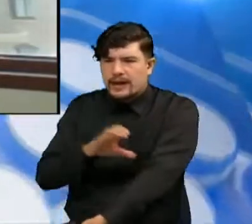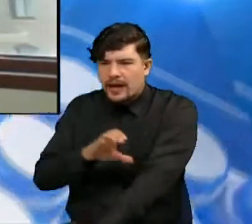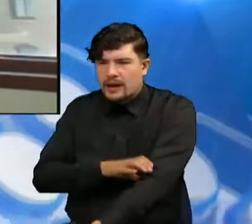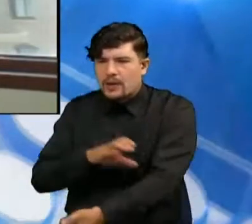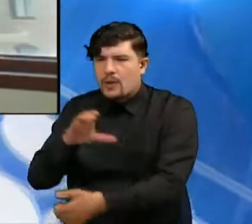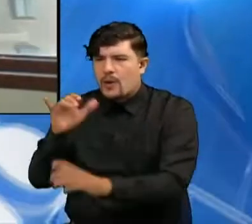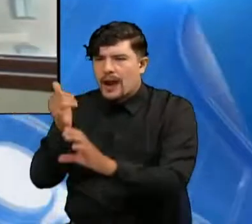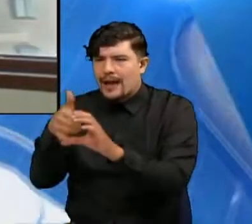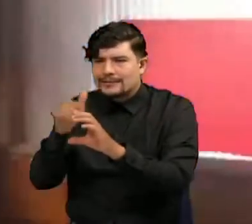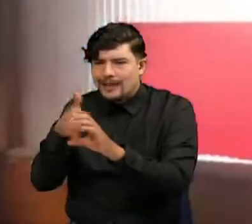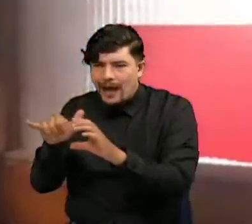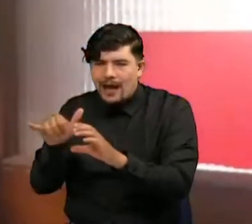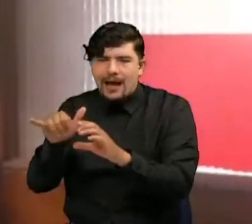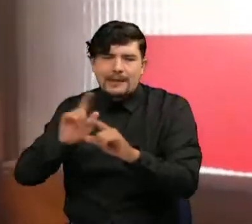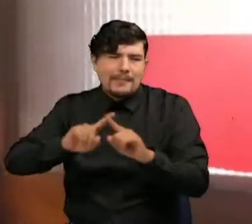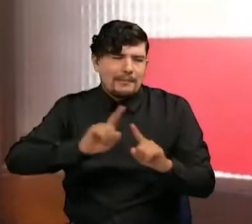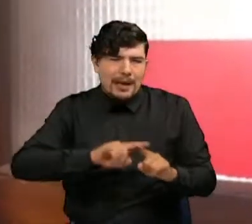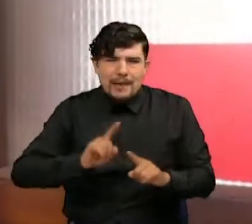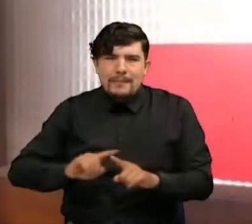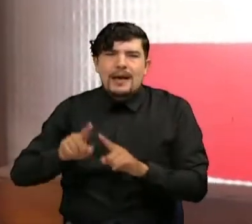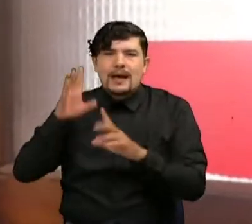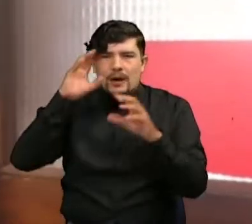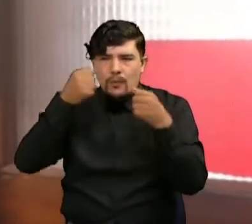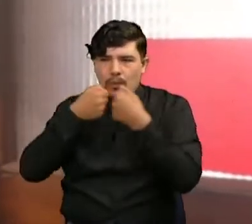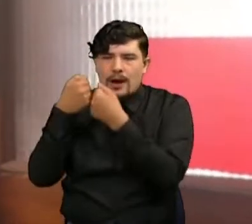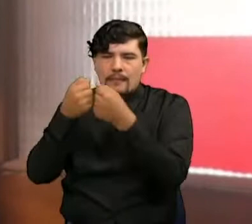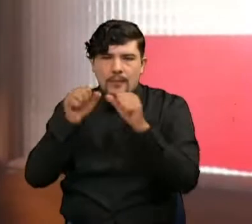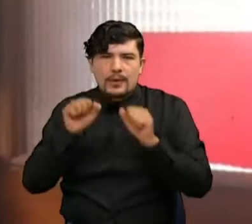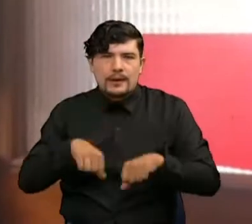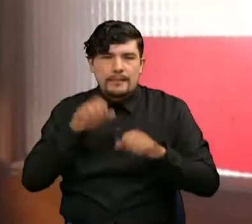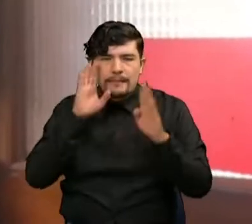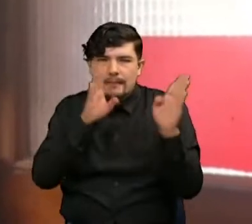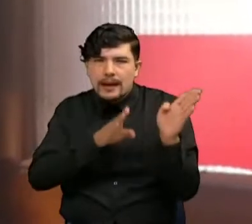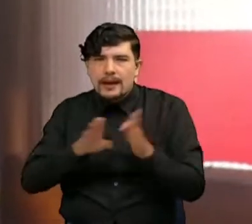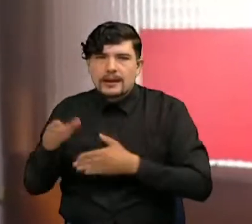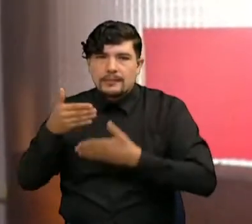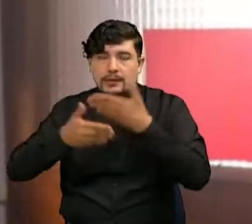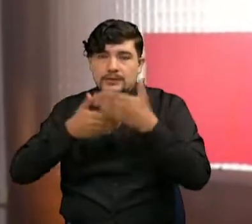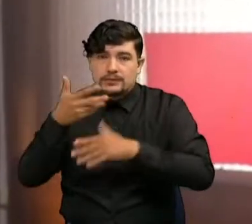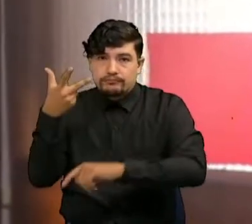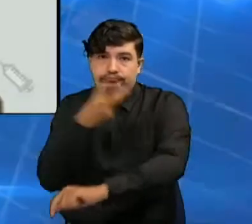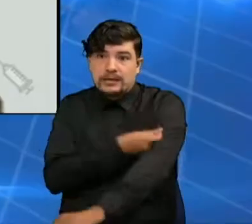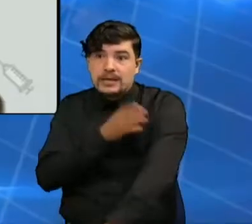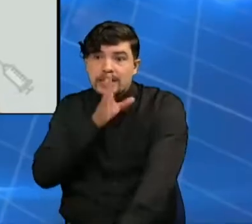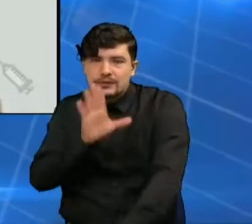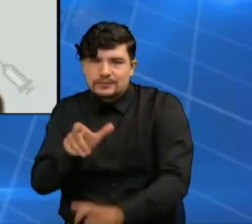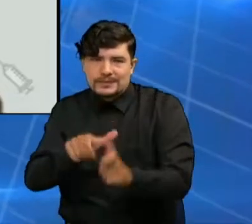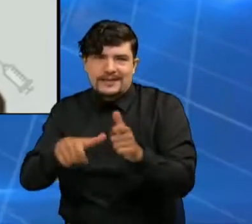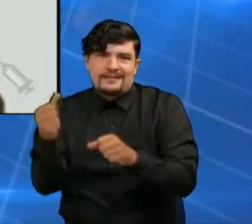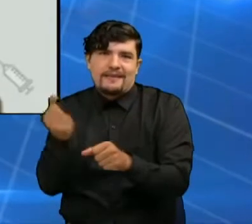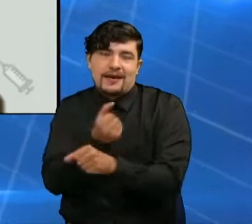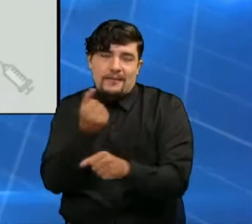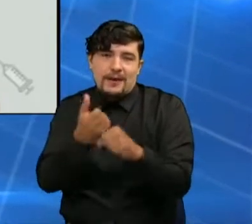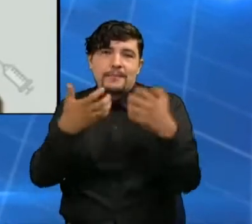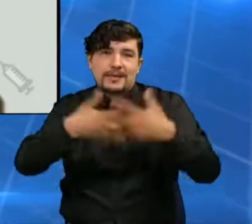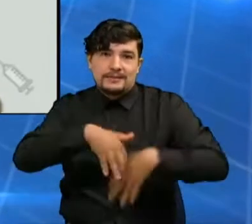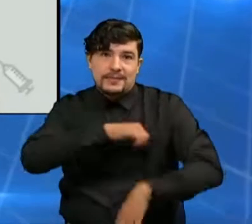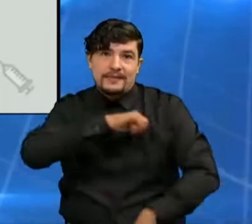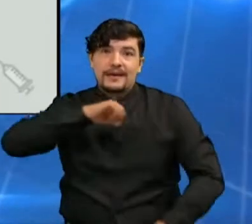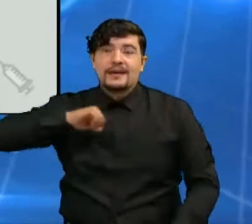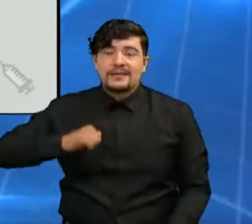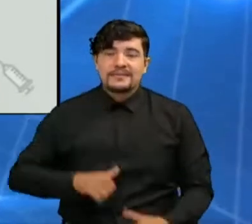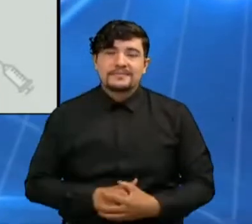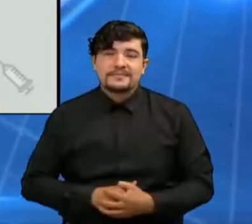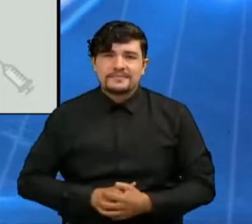con el Policlínico del Café. Las regiones demuestran su disposición para avanzar en el proceso de inmunización de rebaño. En Santander hemos tenido empresas de todos